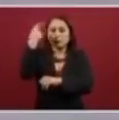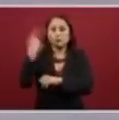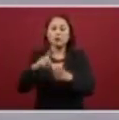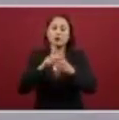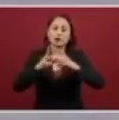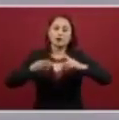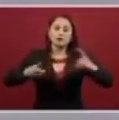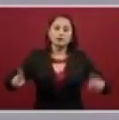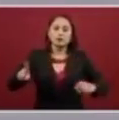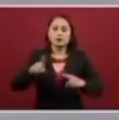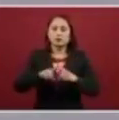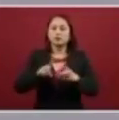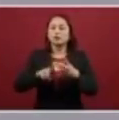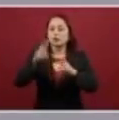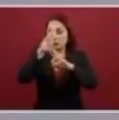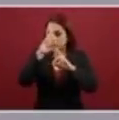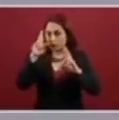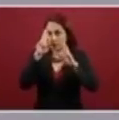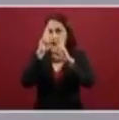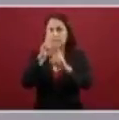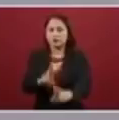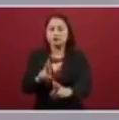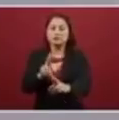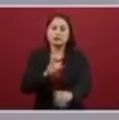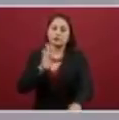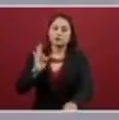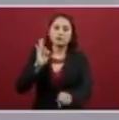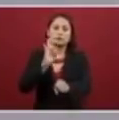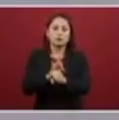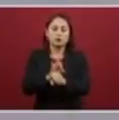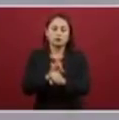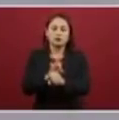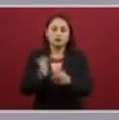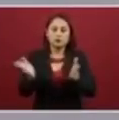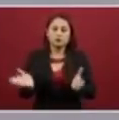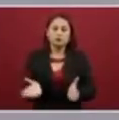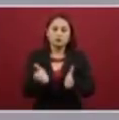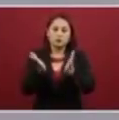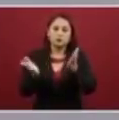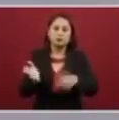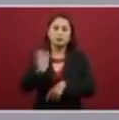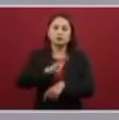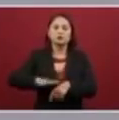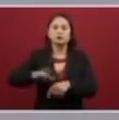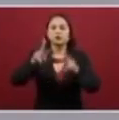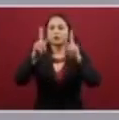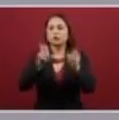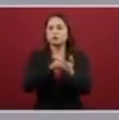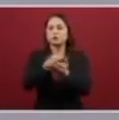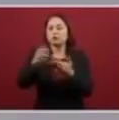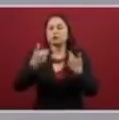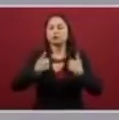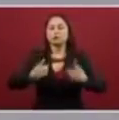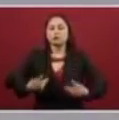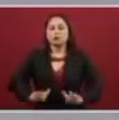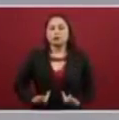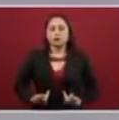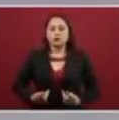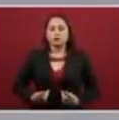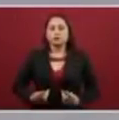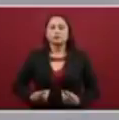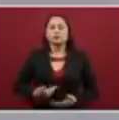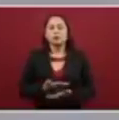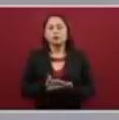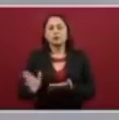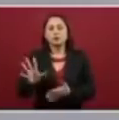el respeto, la protección y promoción de los derechos humanos y la lucha por